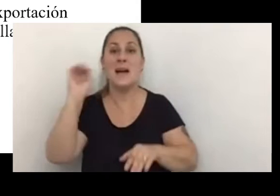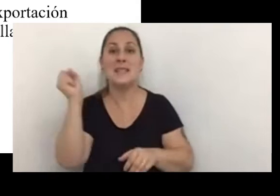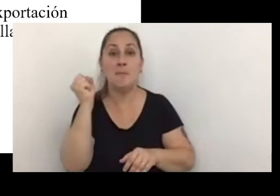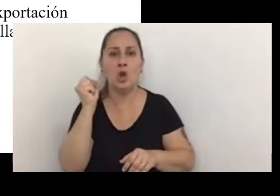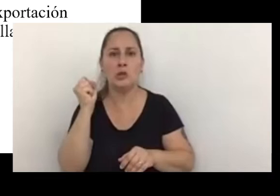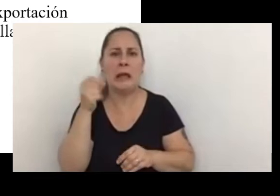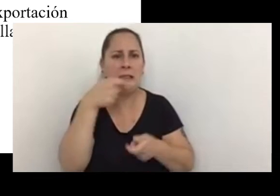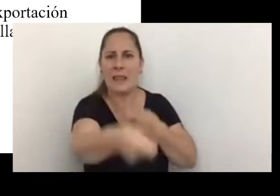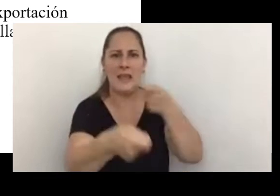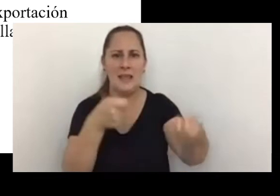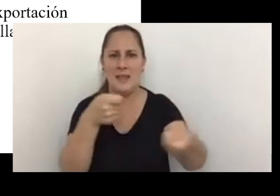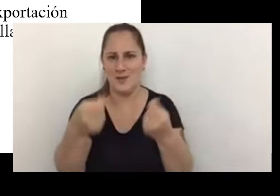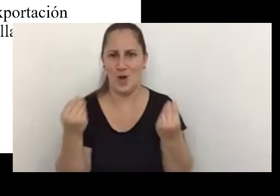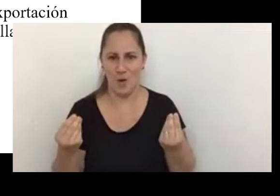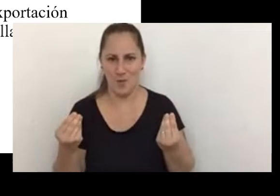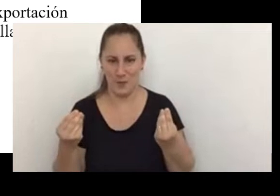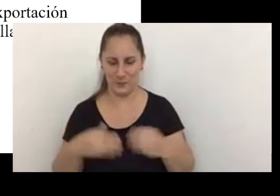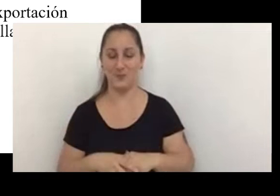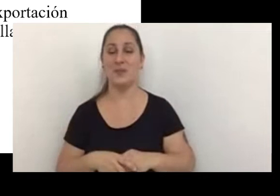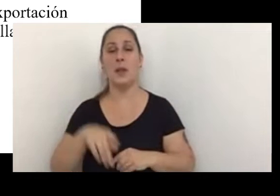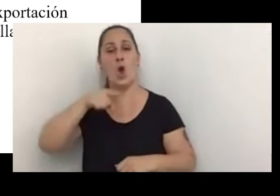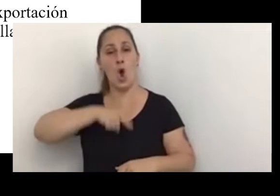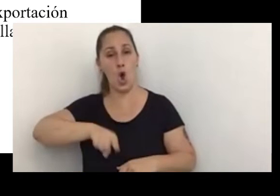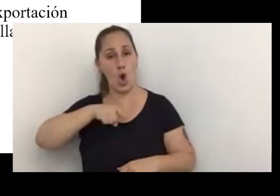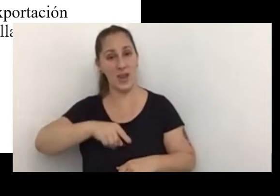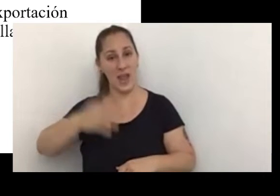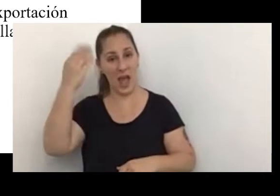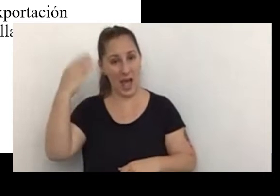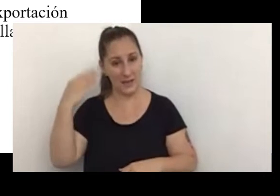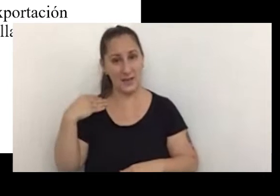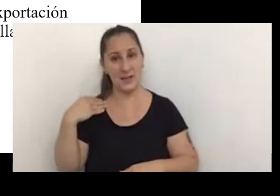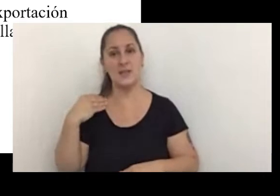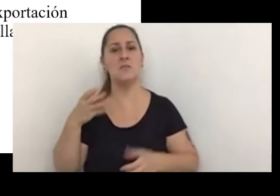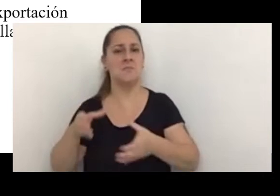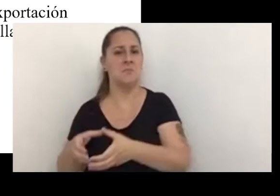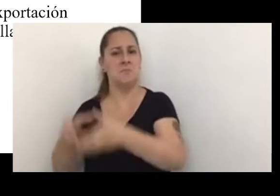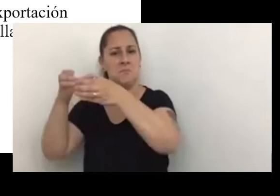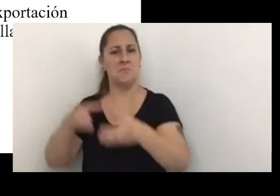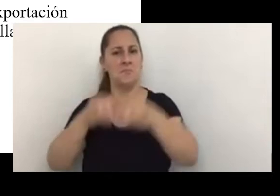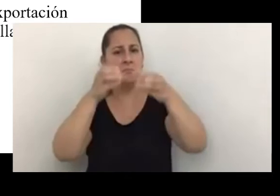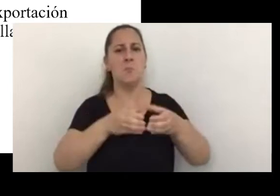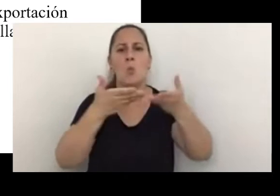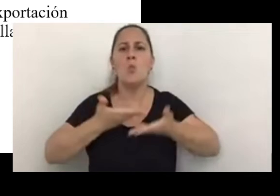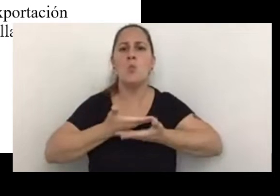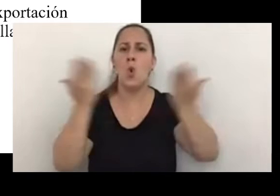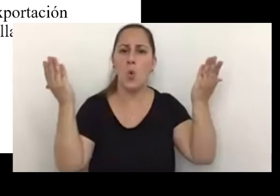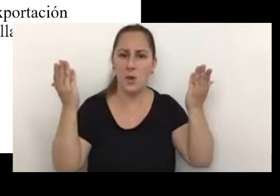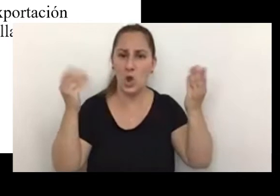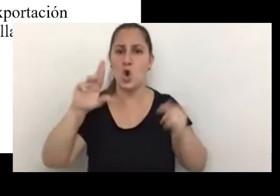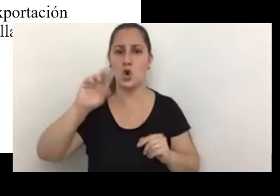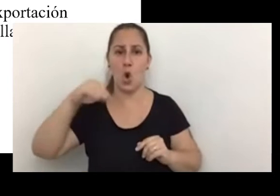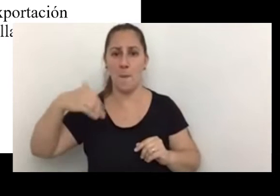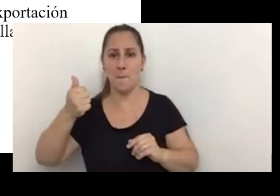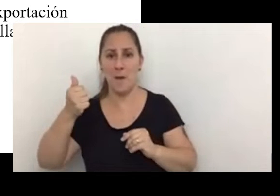dar al mismo. Saben que la orina que se recogía en los urinarios públicos de Roma era vendida como ingrediente para